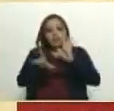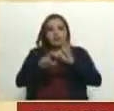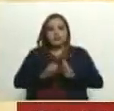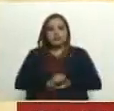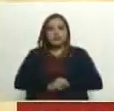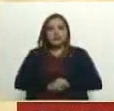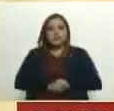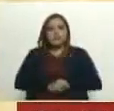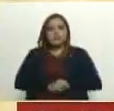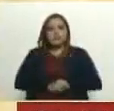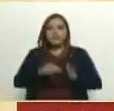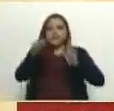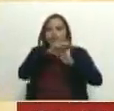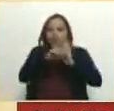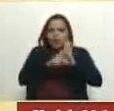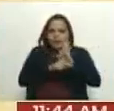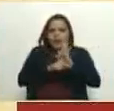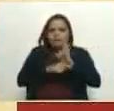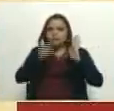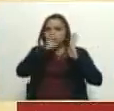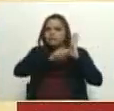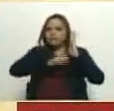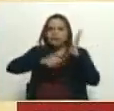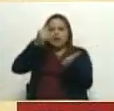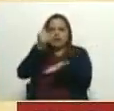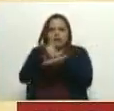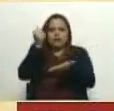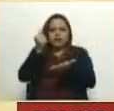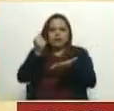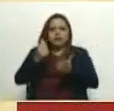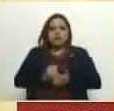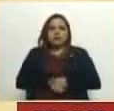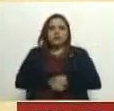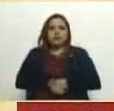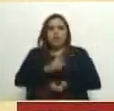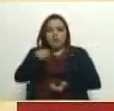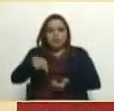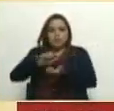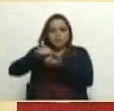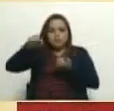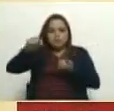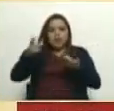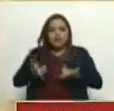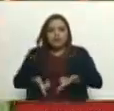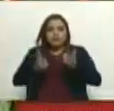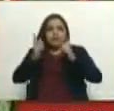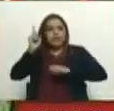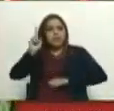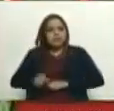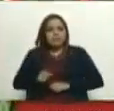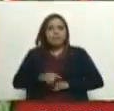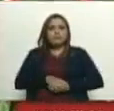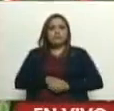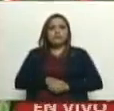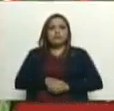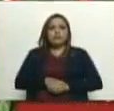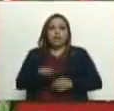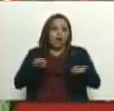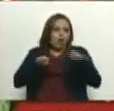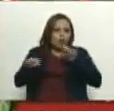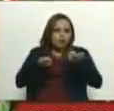leyes, reglamentos, decretos, resoluciones que permitan también